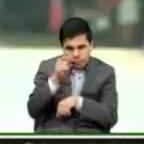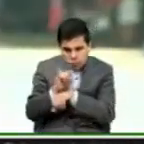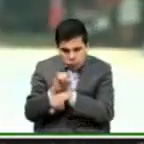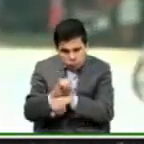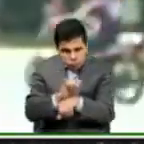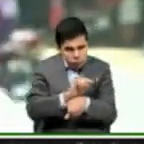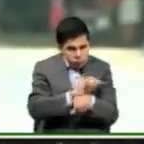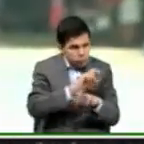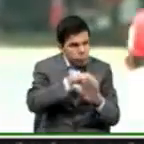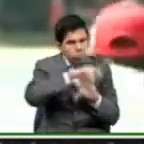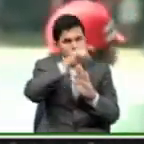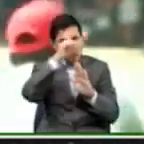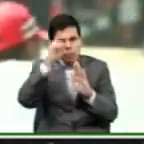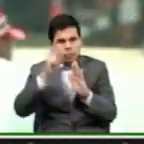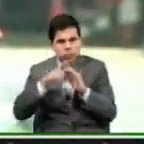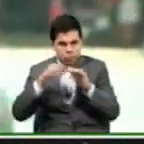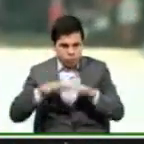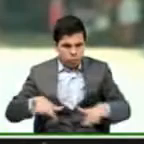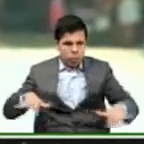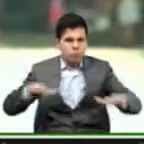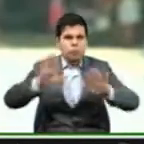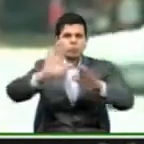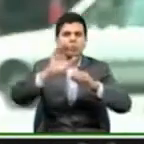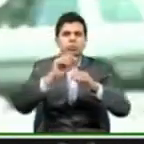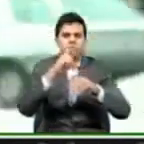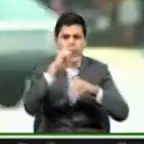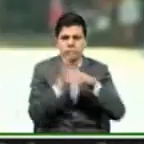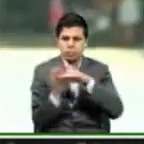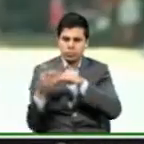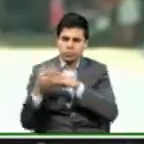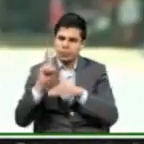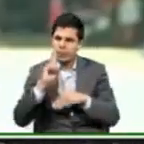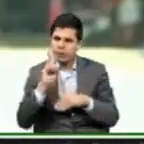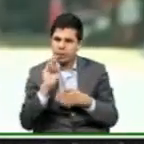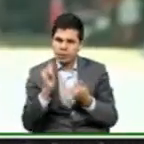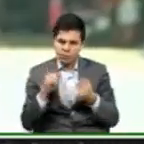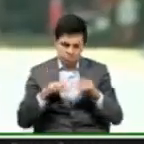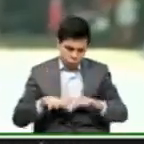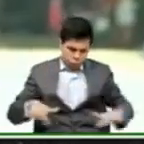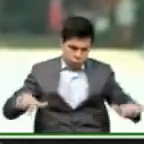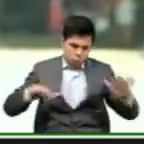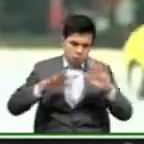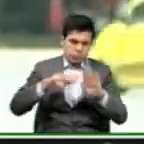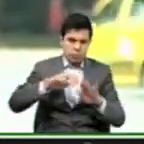los corredores viales que comunican a la zona de frontera y también a otras localidades en el